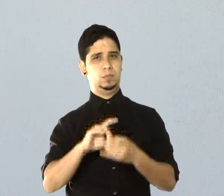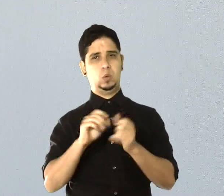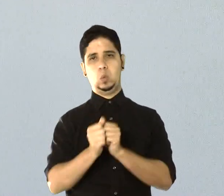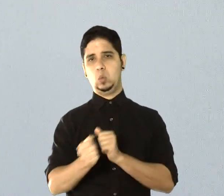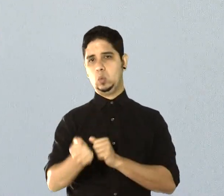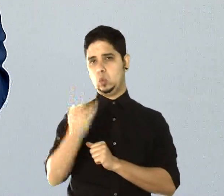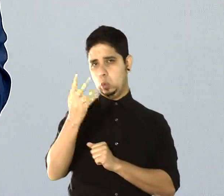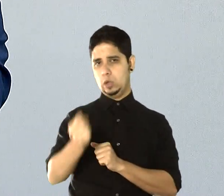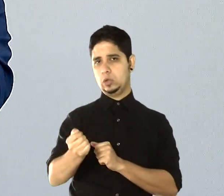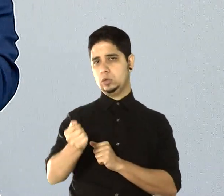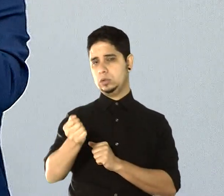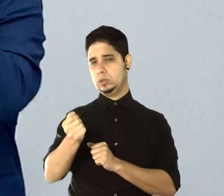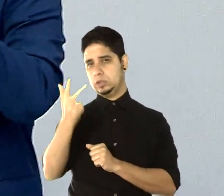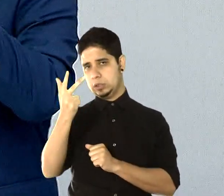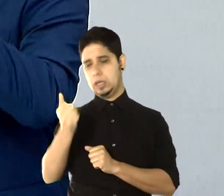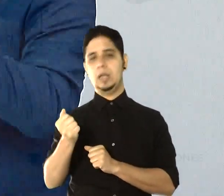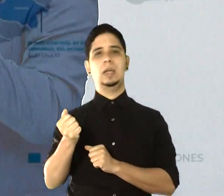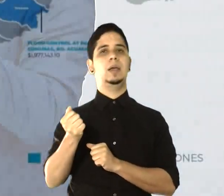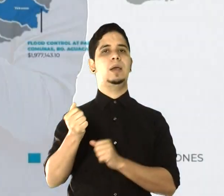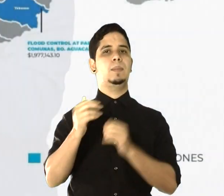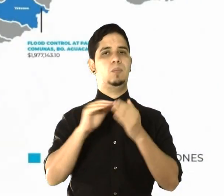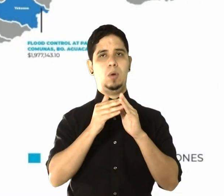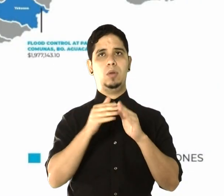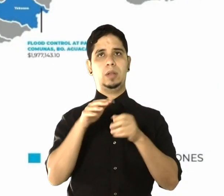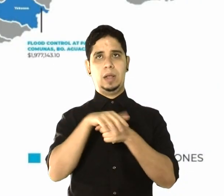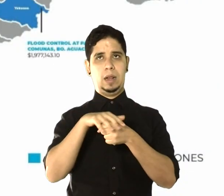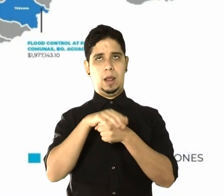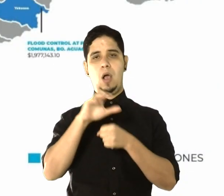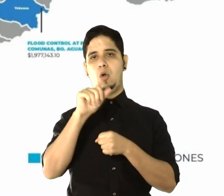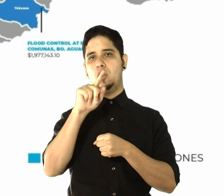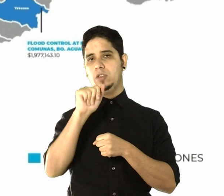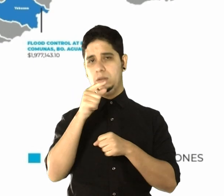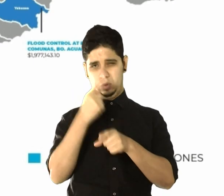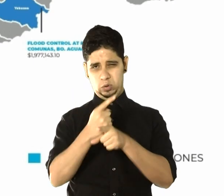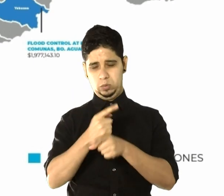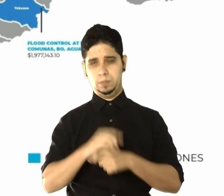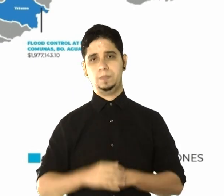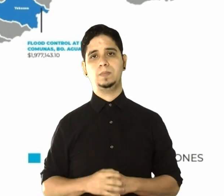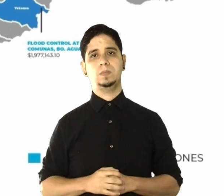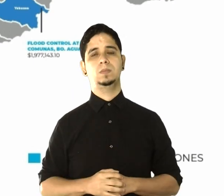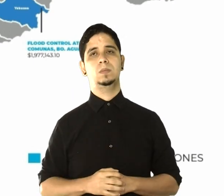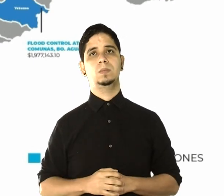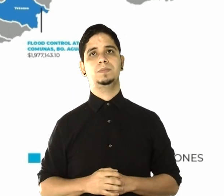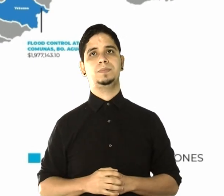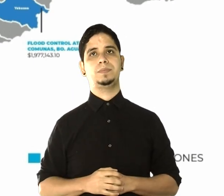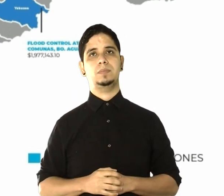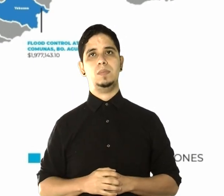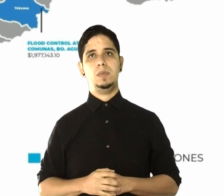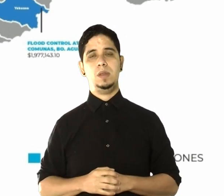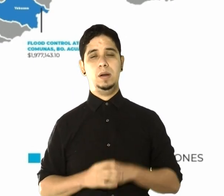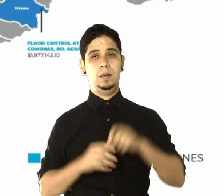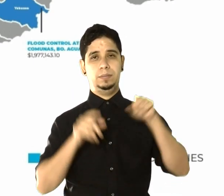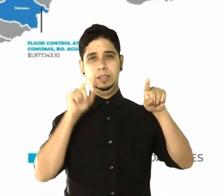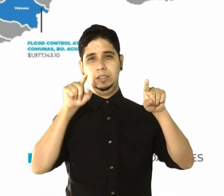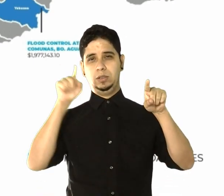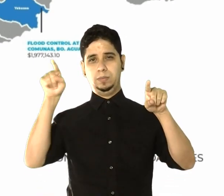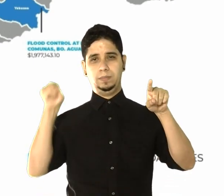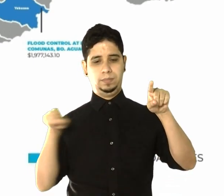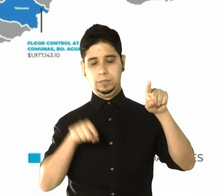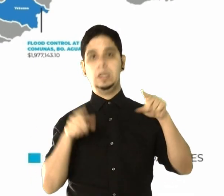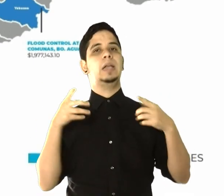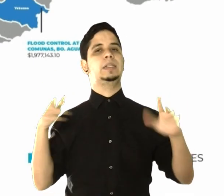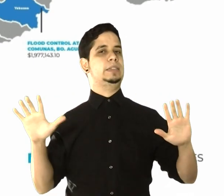4 o 5 municipios que son de la costa. Correcto. Estos en particular son los que ya FEMA ha